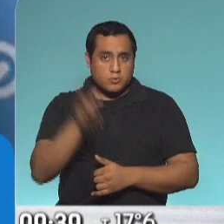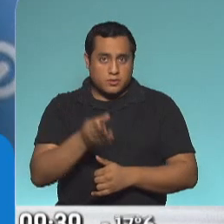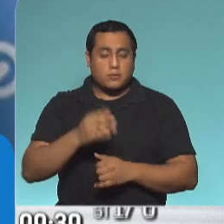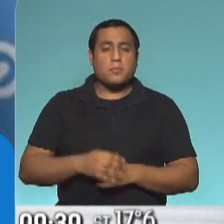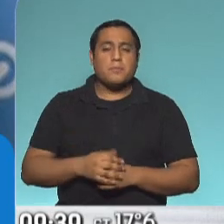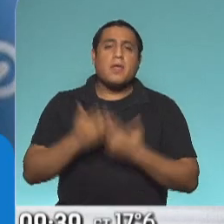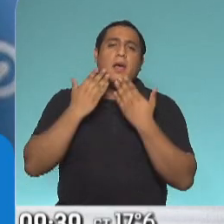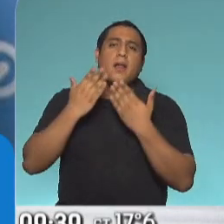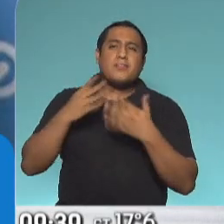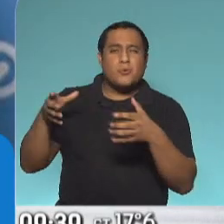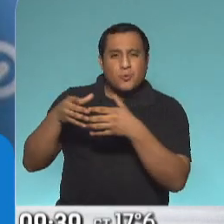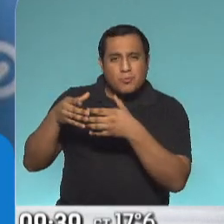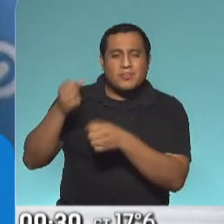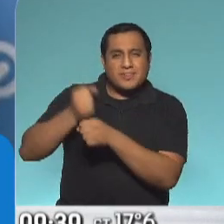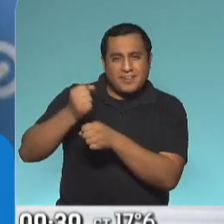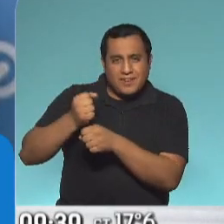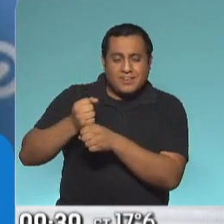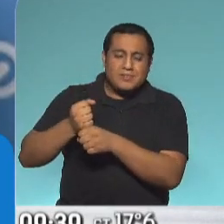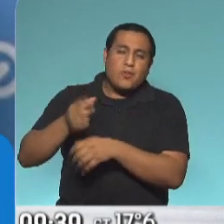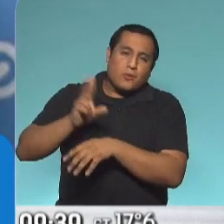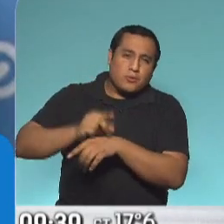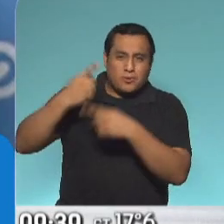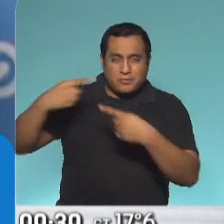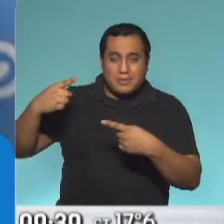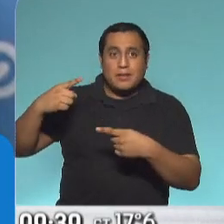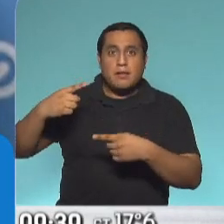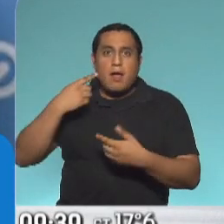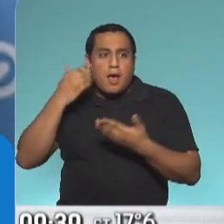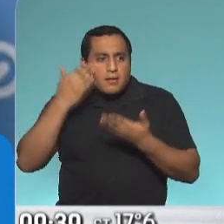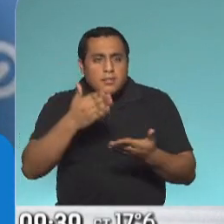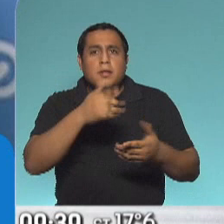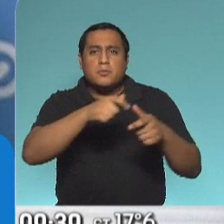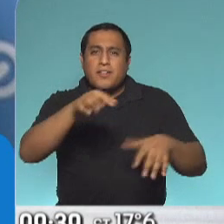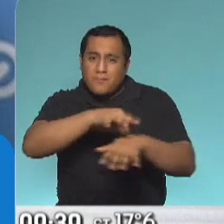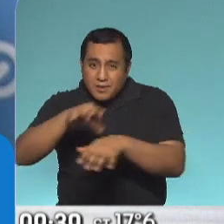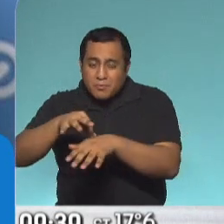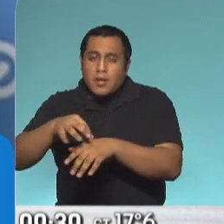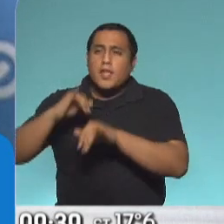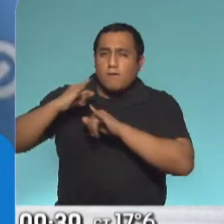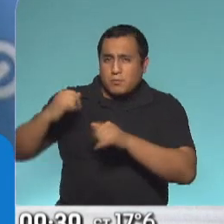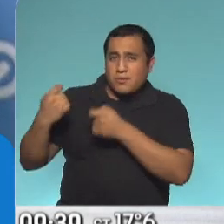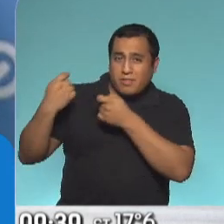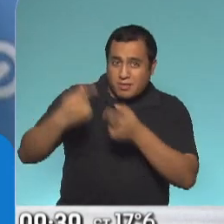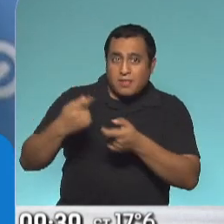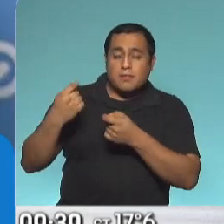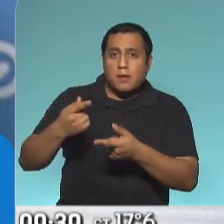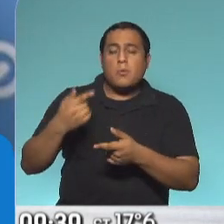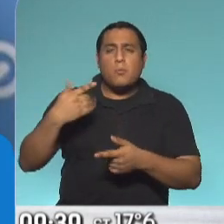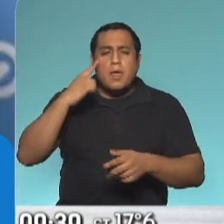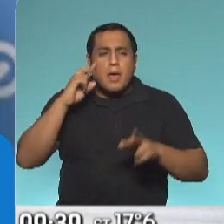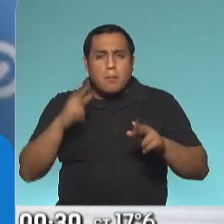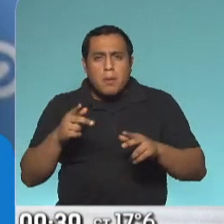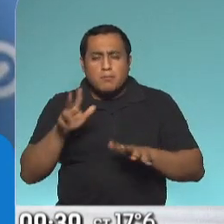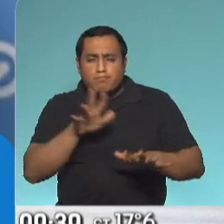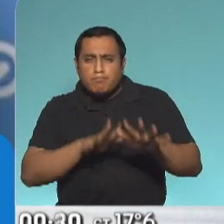agradecemos a los trabajadores de la salud por la atención que brindan a los pacientes la información brindada para poder adaptar el plan de respuesta